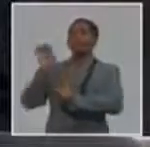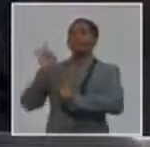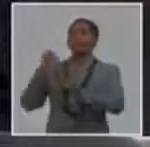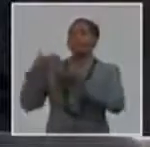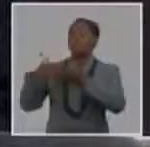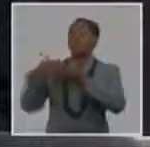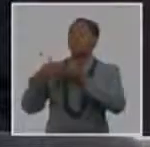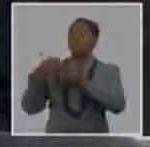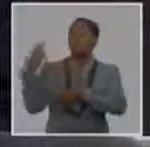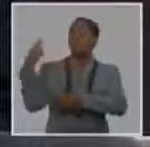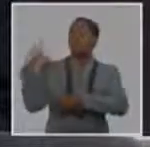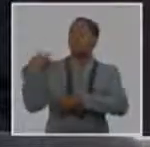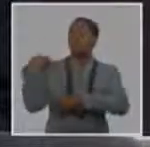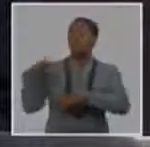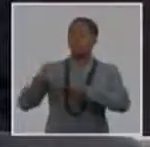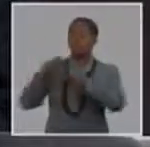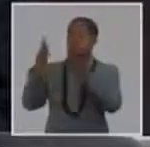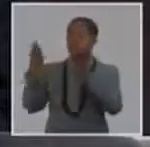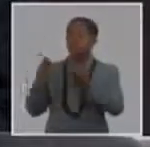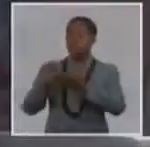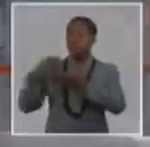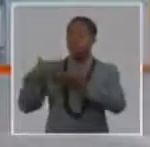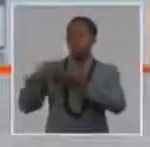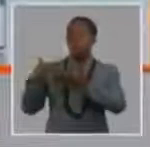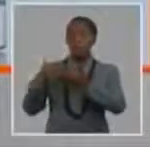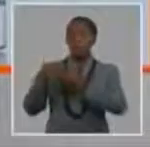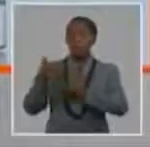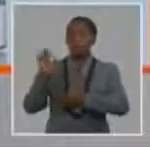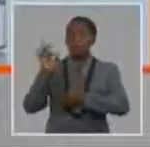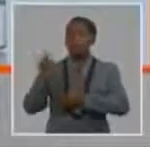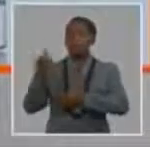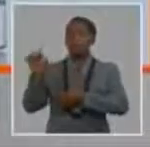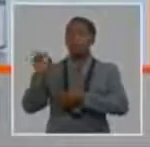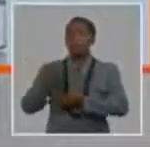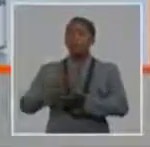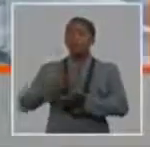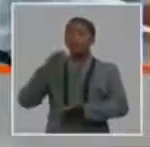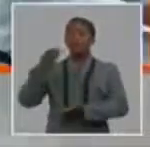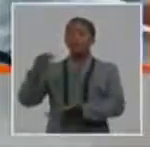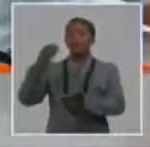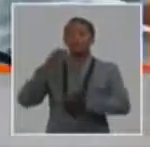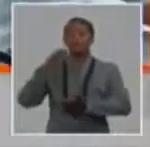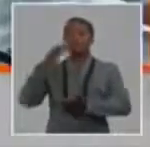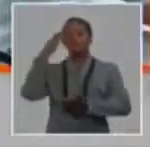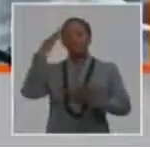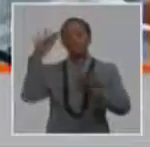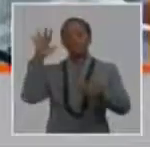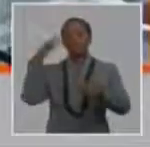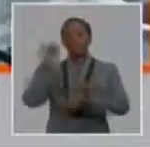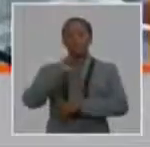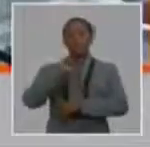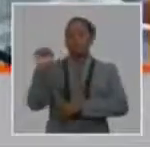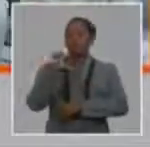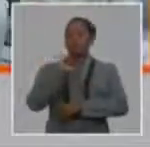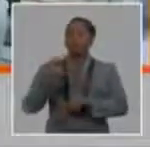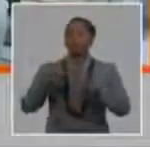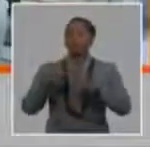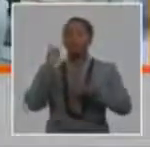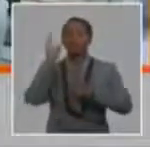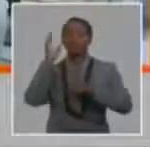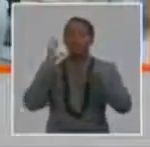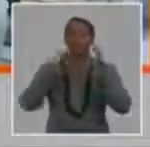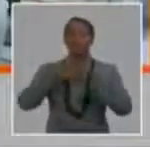cualitativo. Es decir, alto impacto quiere decir el nivel de citas que tienen esas revistas. Y la mitad